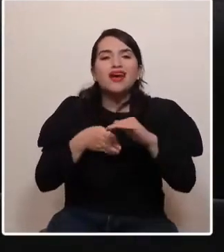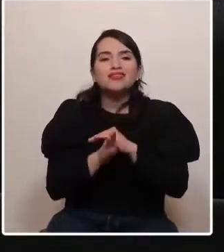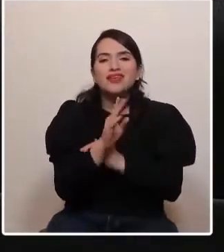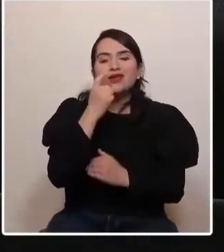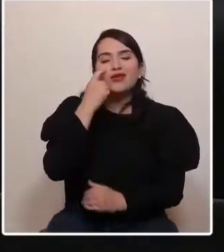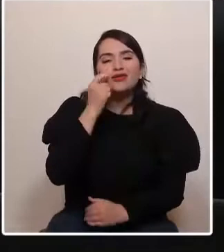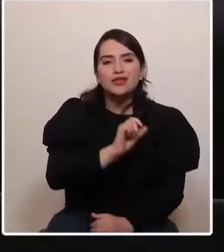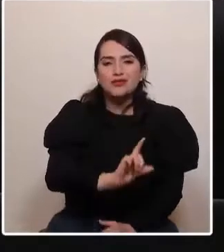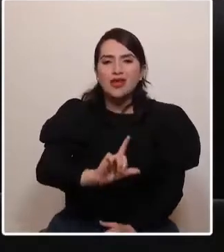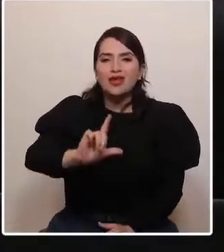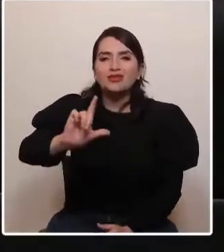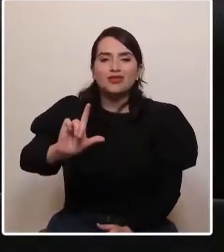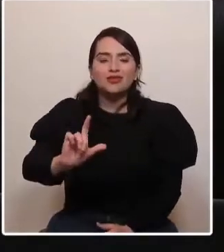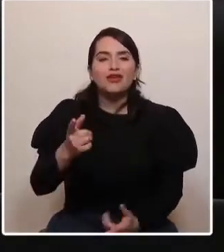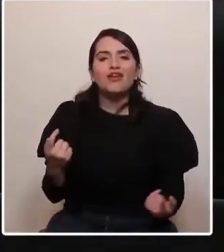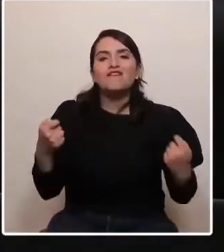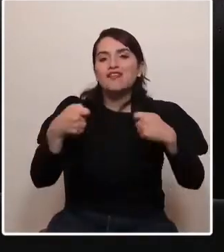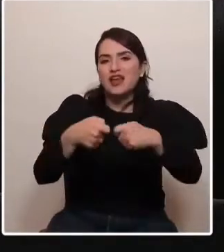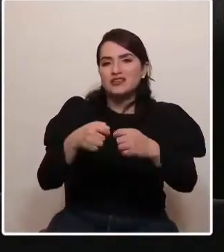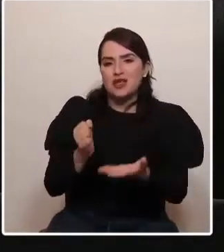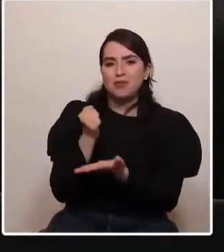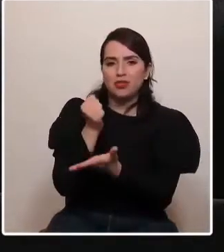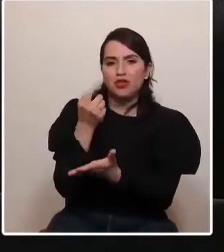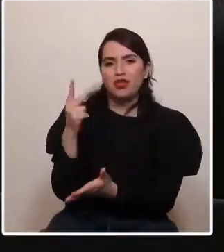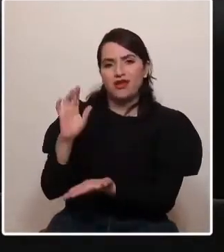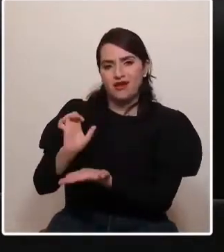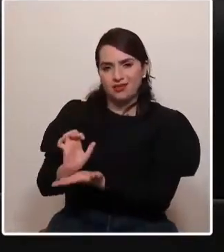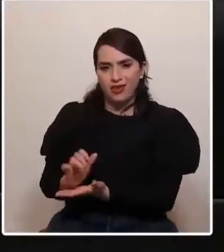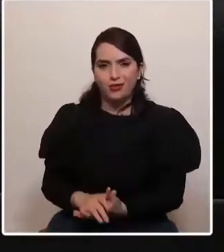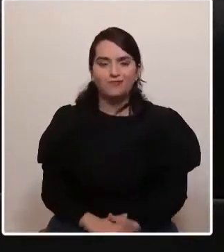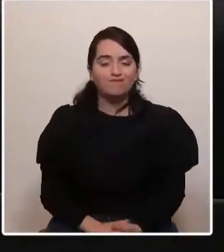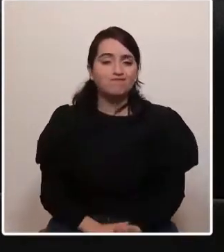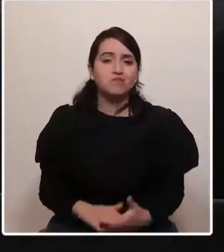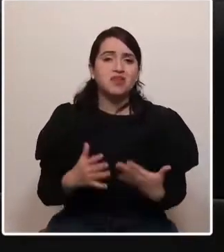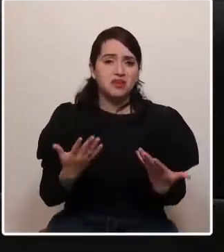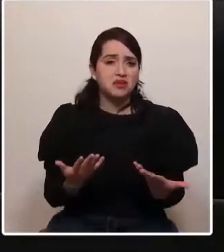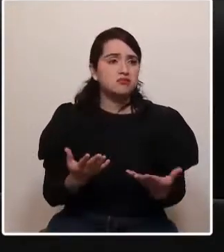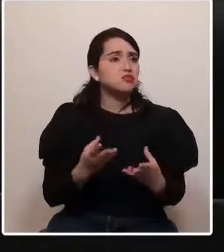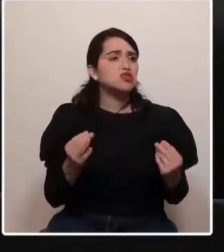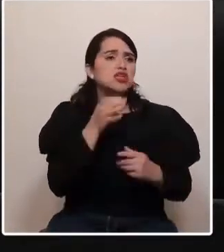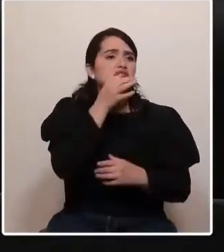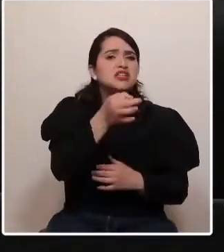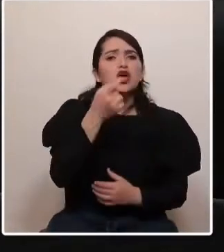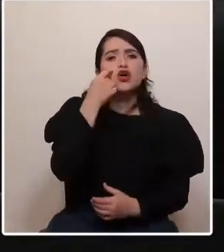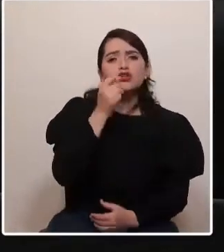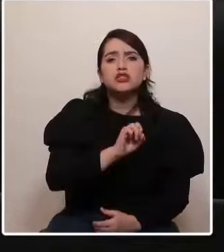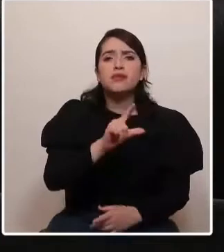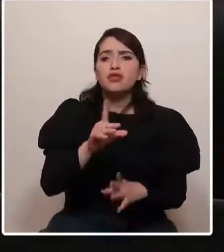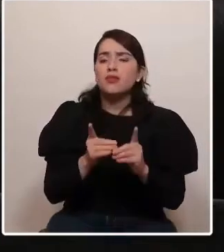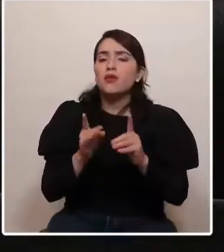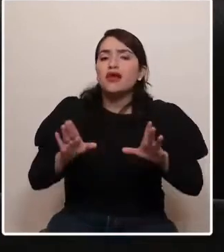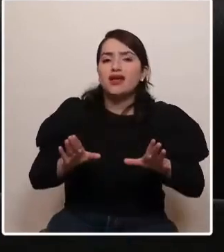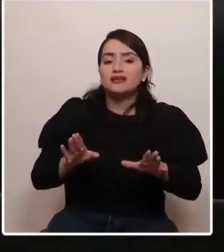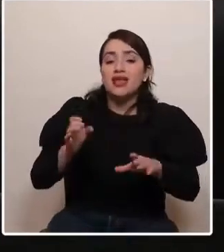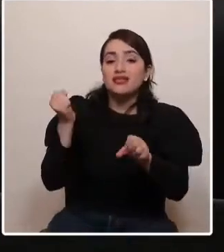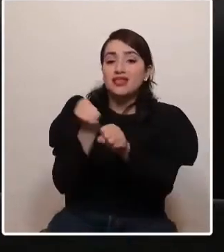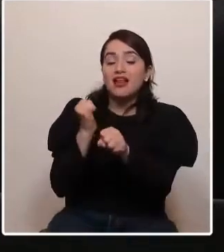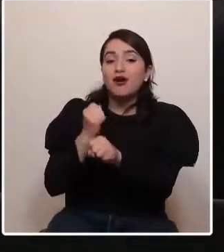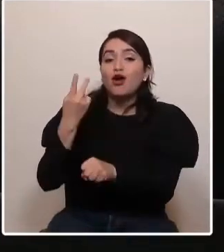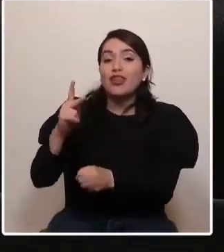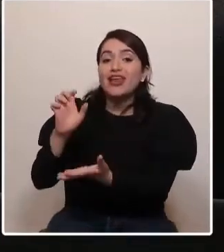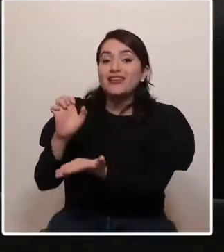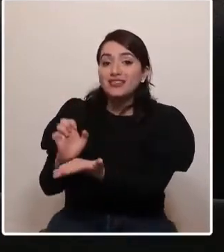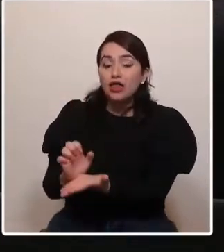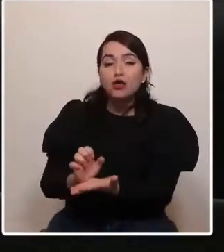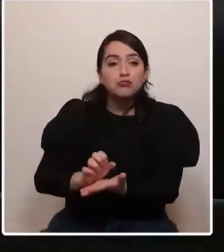a través de financiamiento estatal. Mucho se ha hablado de democratizar el conocimiento. Establecer que las obras del Estado pertenecen al patrimonio